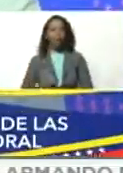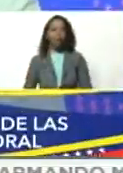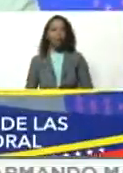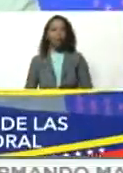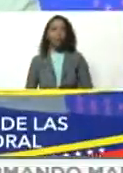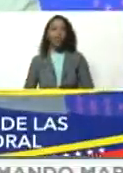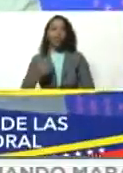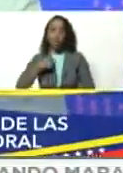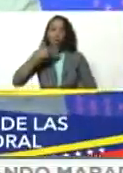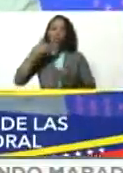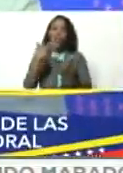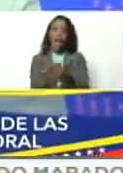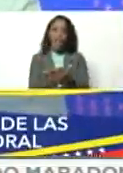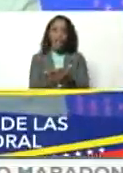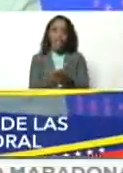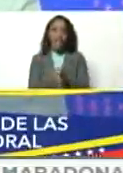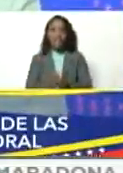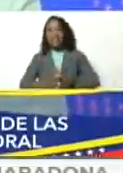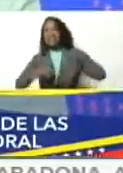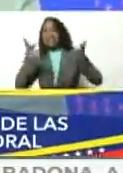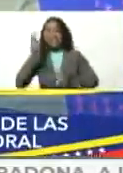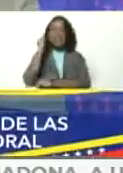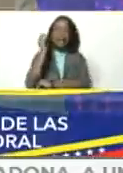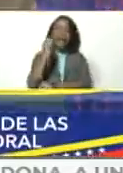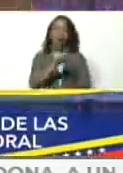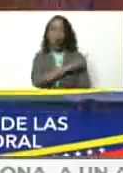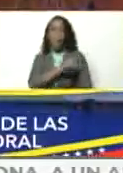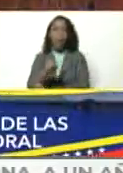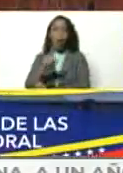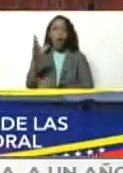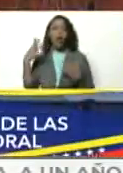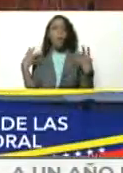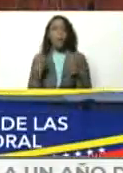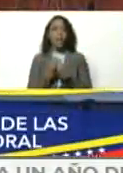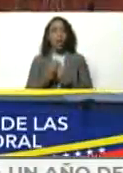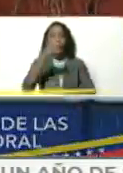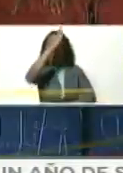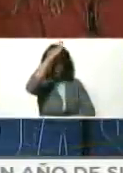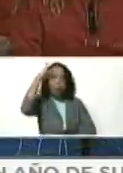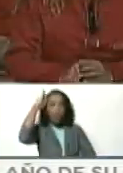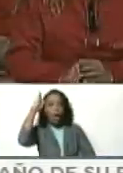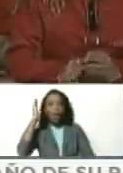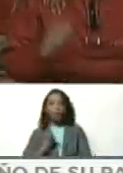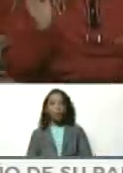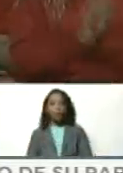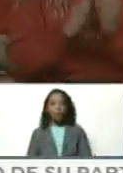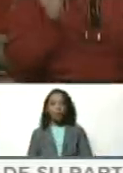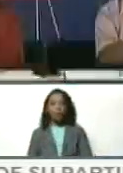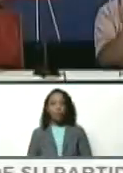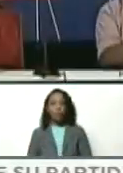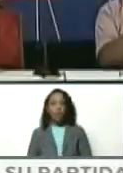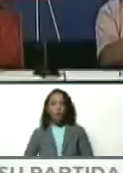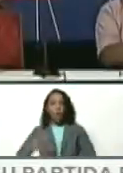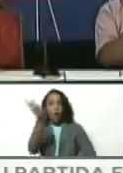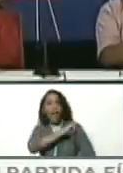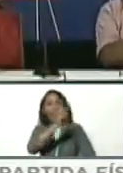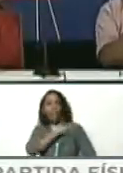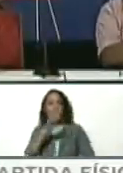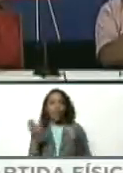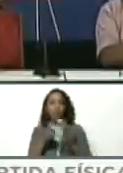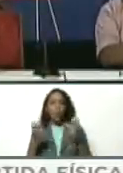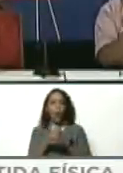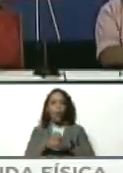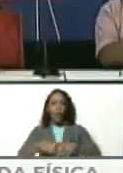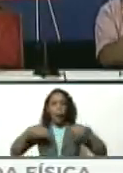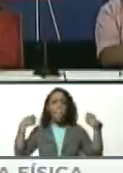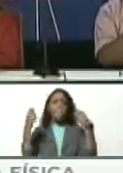Quiero agradecer la tremenda tarea que cumplió el compañero Diosdado Cabello Rondón como jefe del comando de